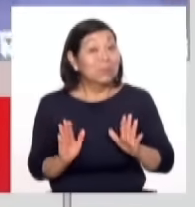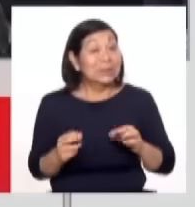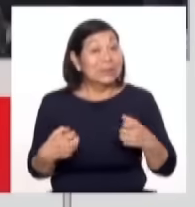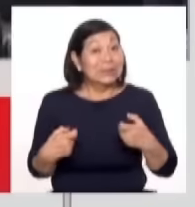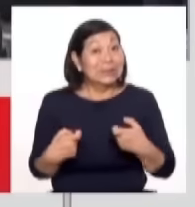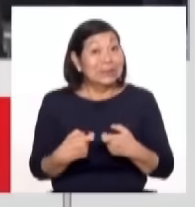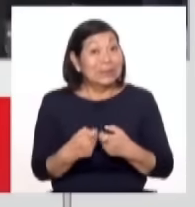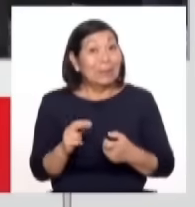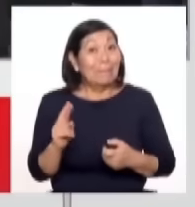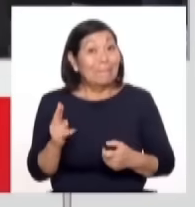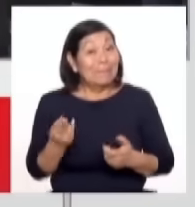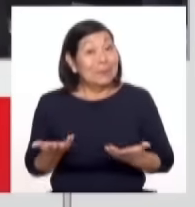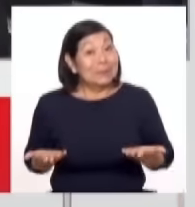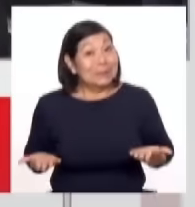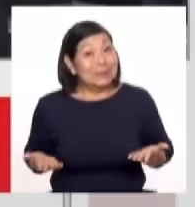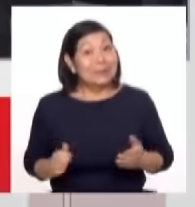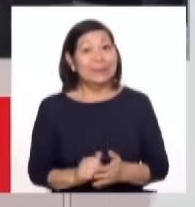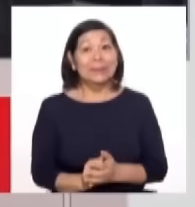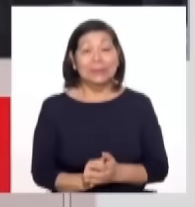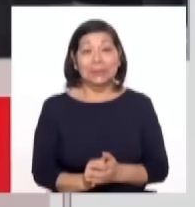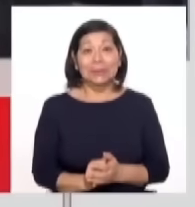red criminal,